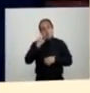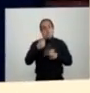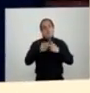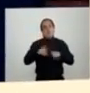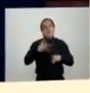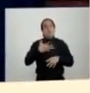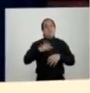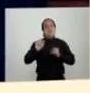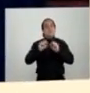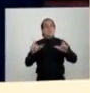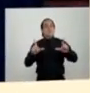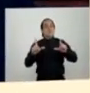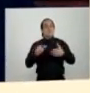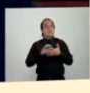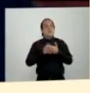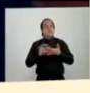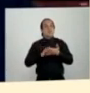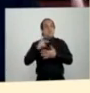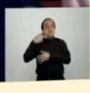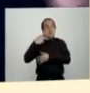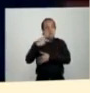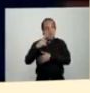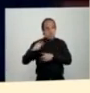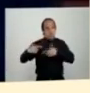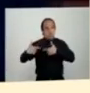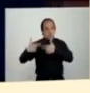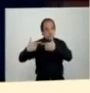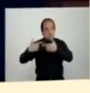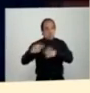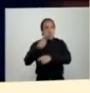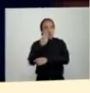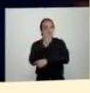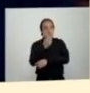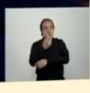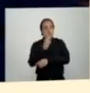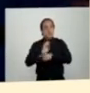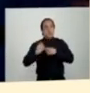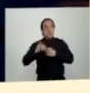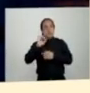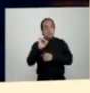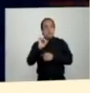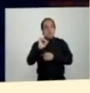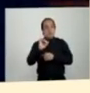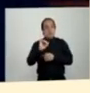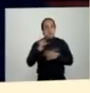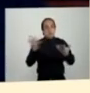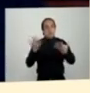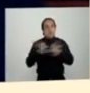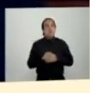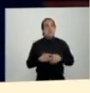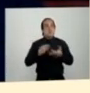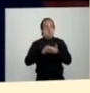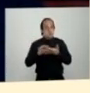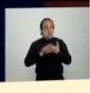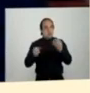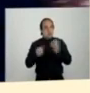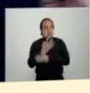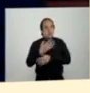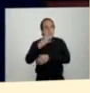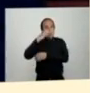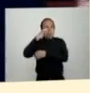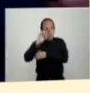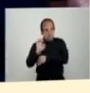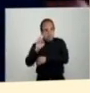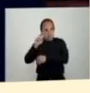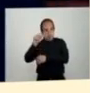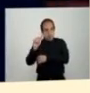empezaron a tener éxito los libros de tu generación, ¿no? Ahí entonces sí se crearon lectores nuevos en Europa que